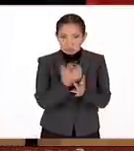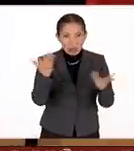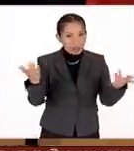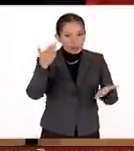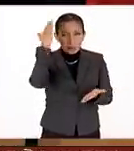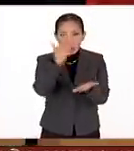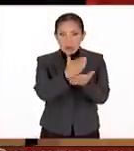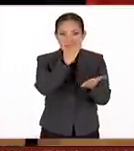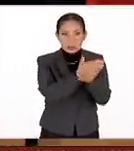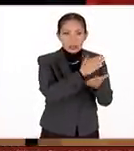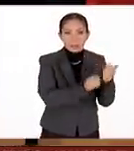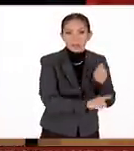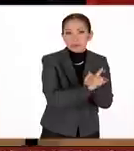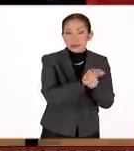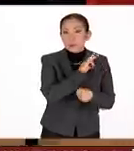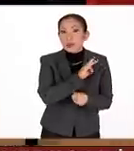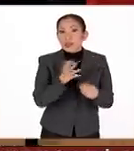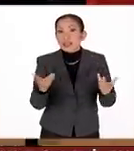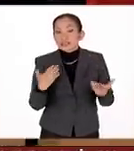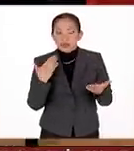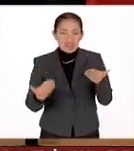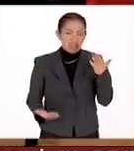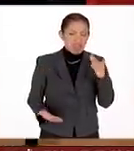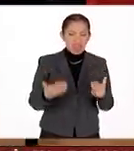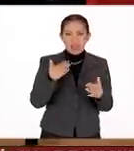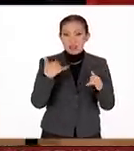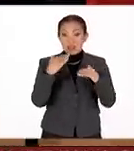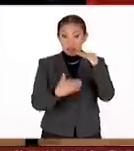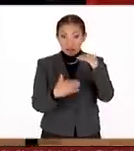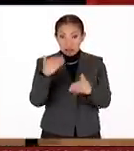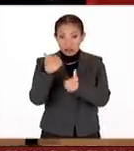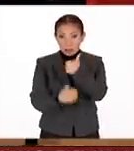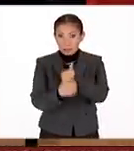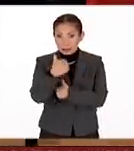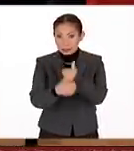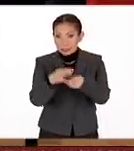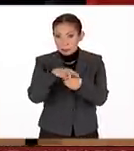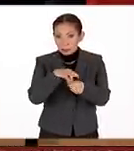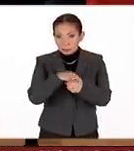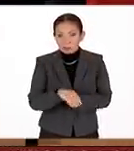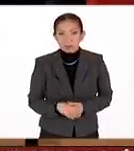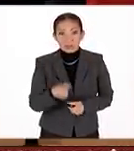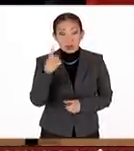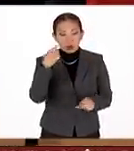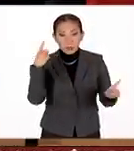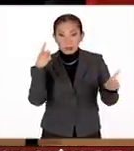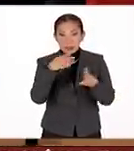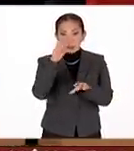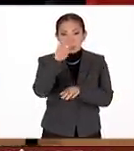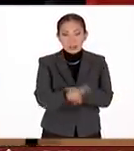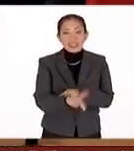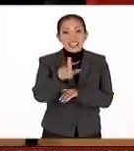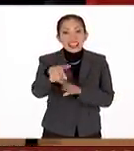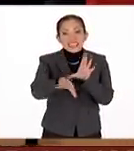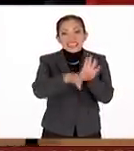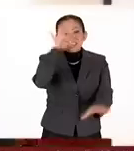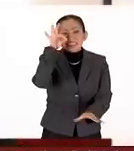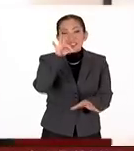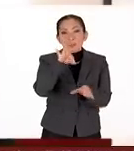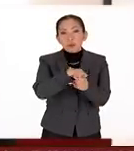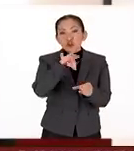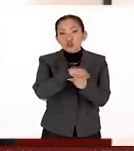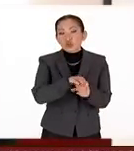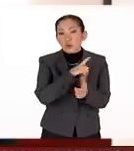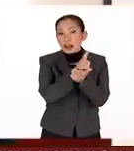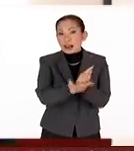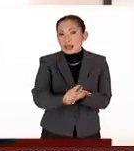este fenómeno que puede generar desequilibrio dese equidad en las contiendas electorales uno de los grandes obos justamente es eso elecciones limpias y este